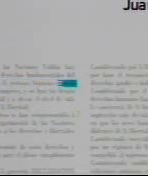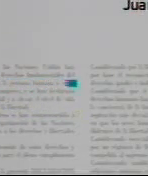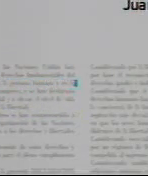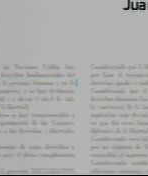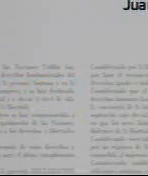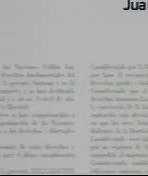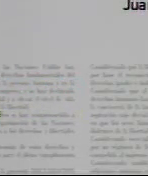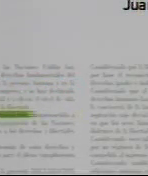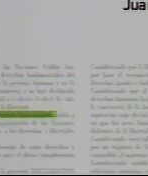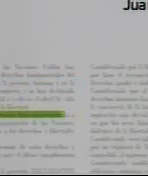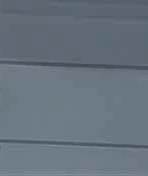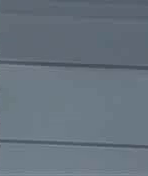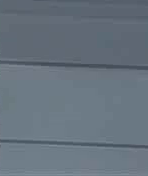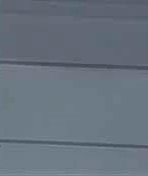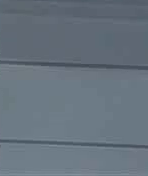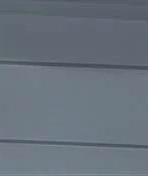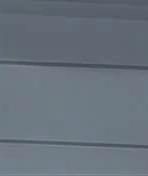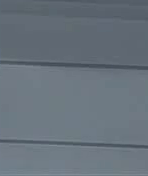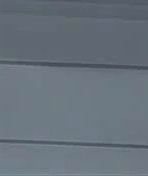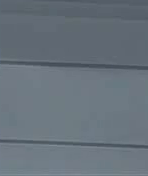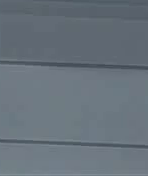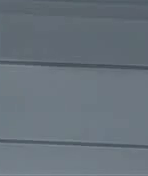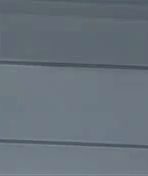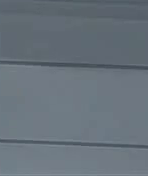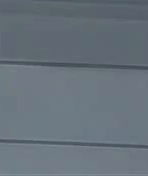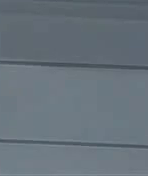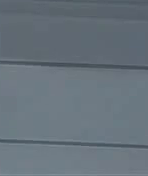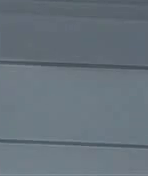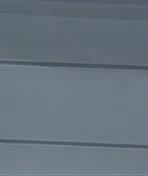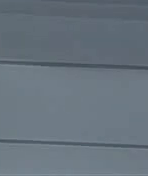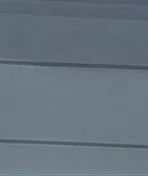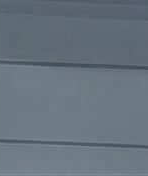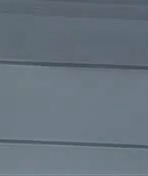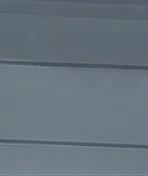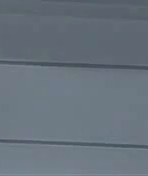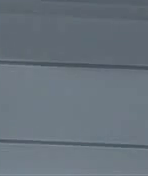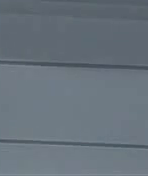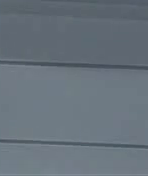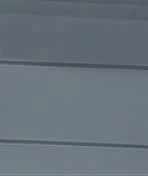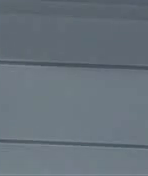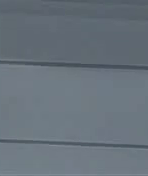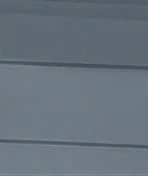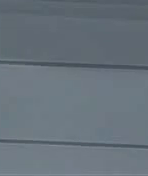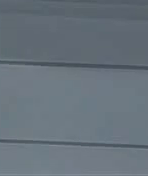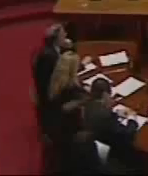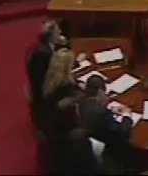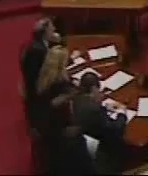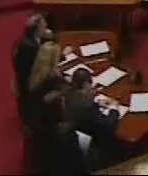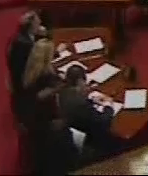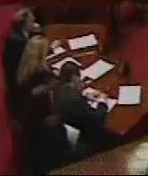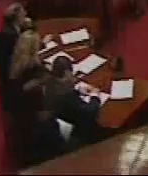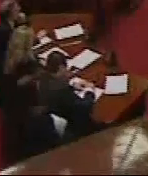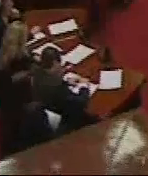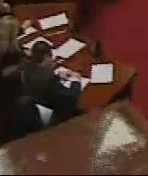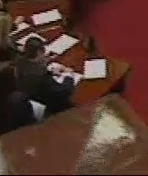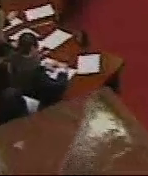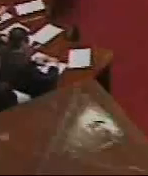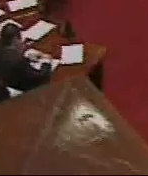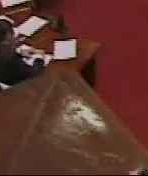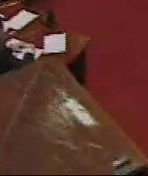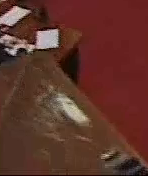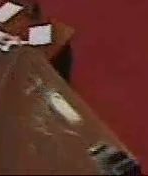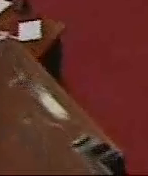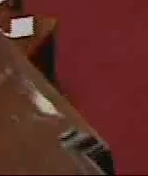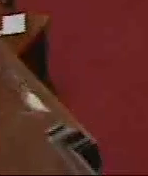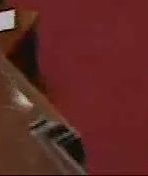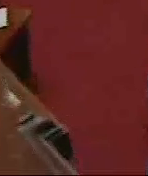tarde en esa interpelación por parte del senador Moreira a Lorenzo y Pintado. En las tres interpelaciones